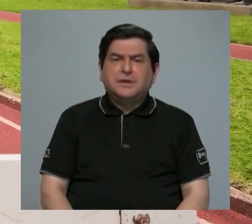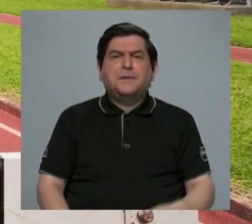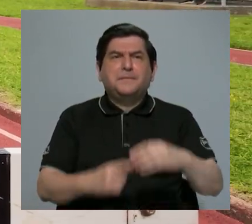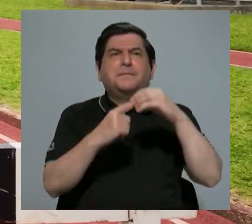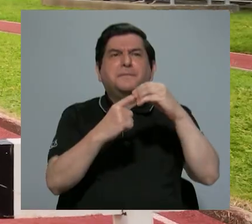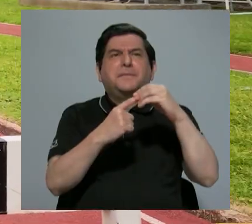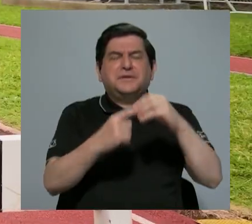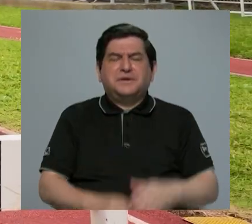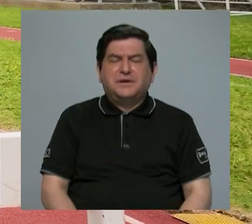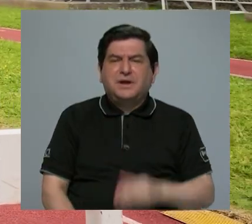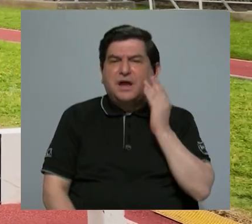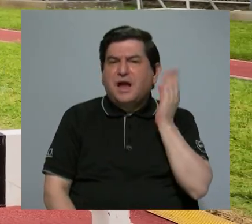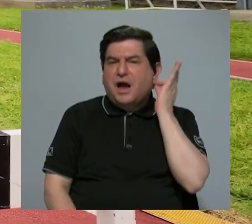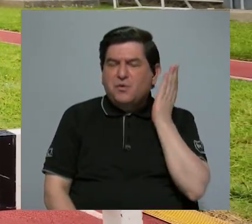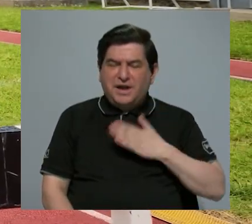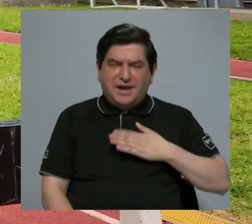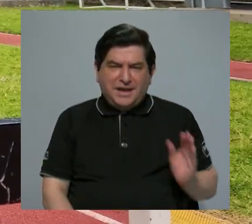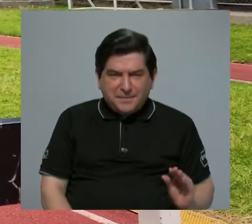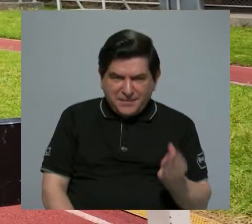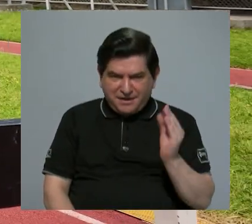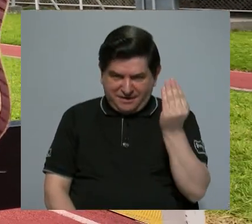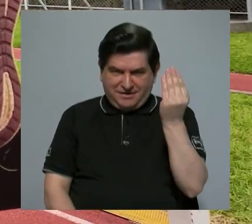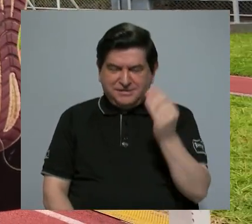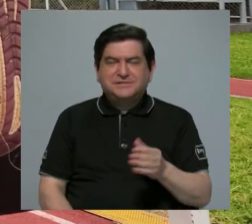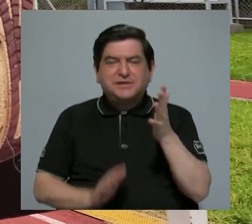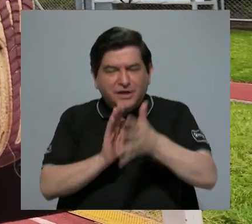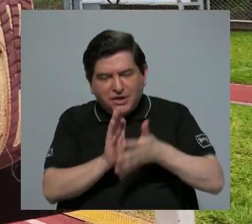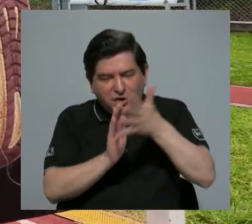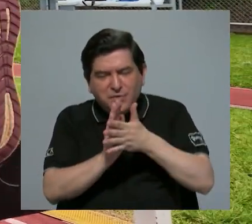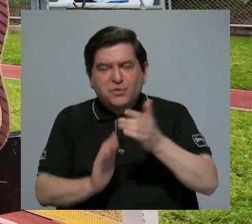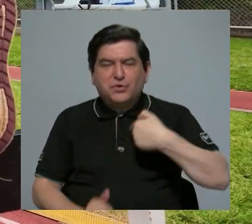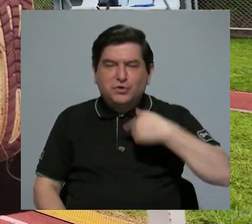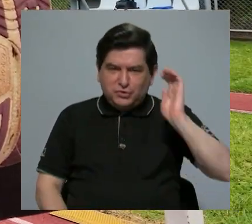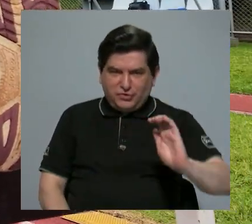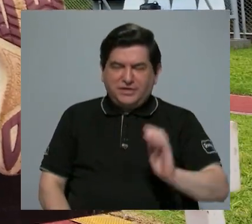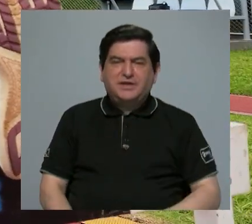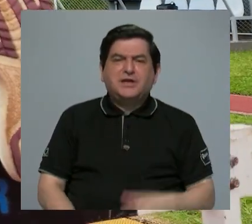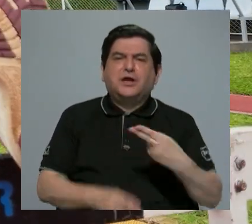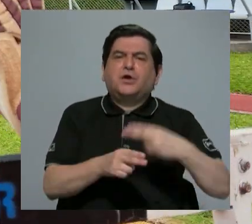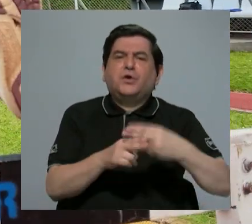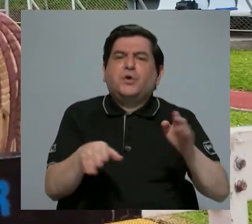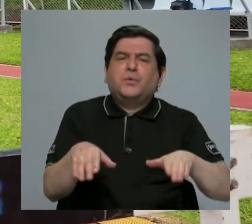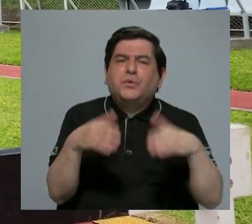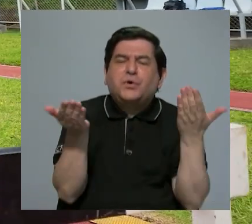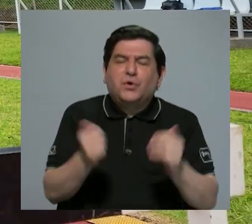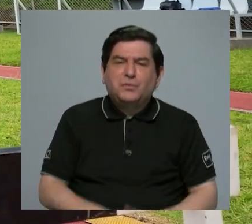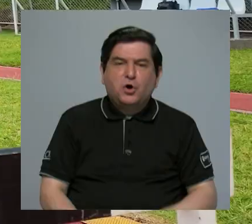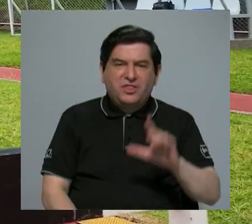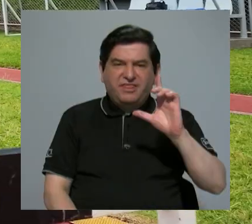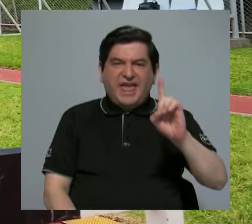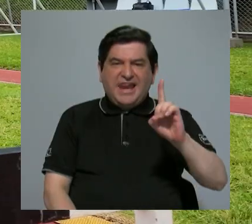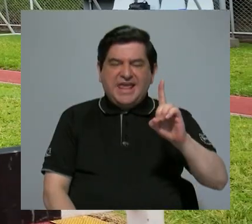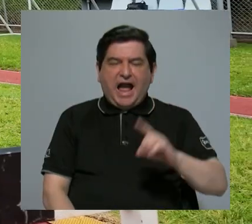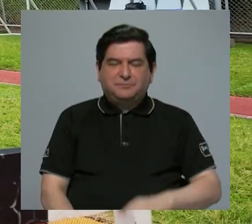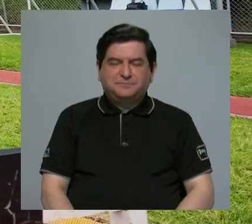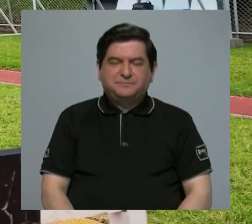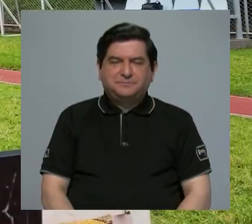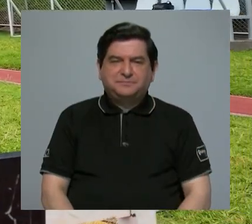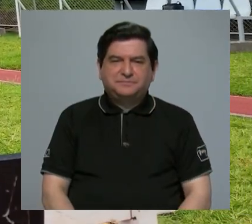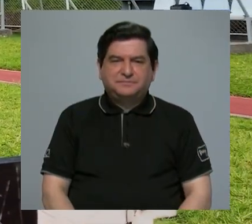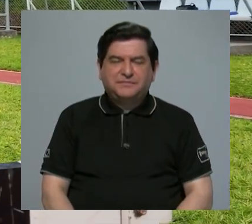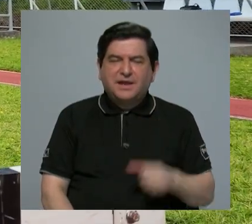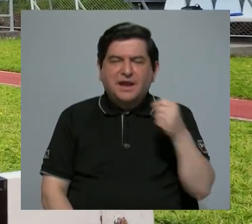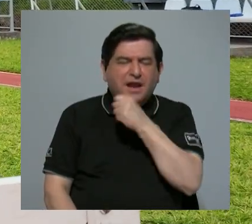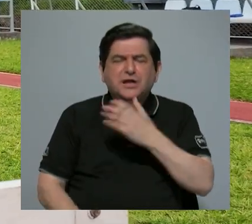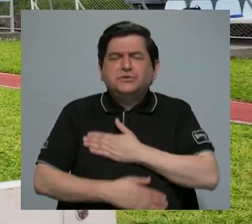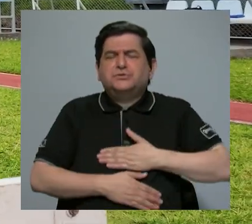Sí, principalmente con mi abuela que me crió, que me cuidó más en la infancia. ¿Cómo se llama ella? Delia.